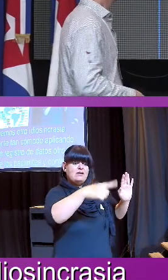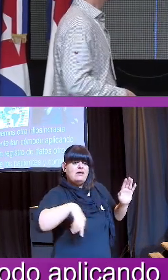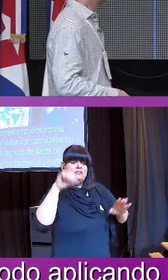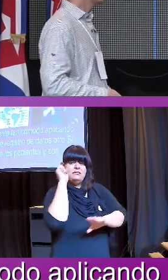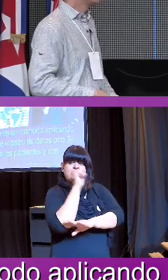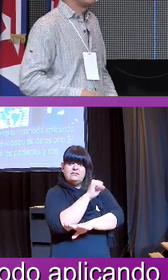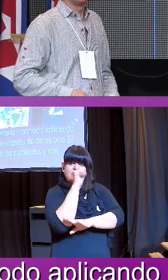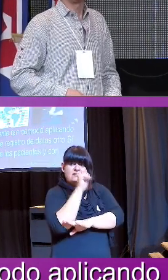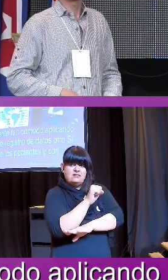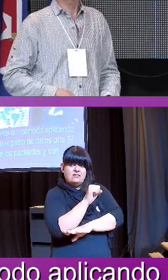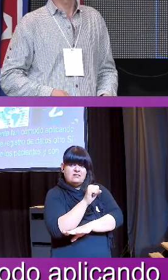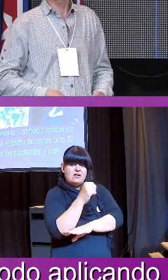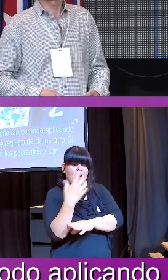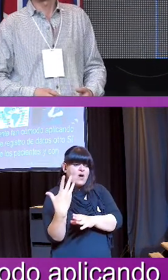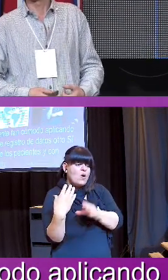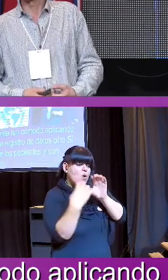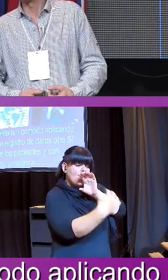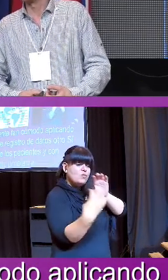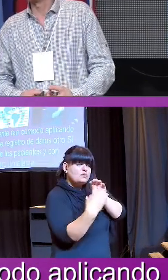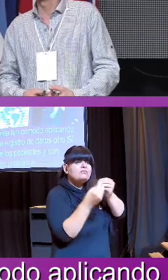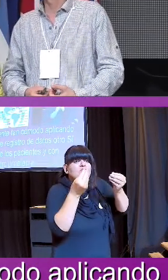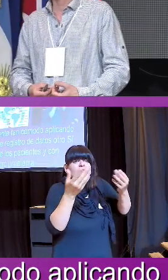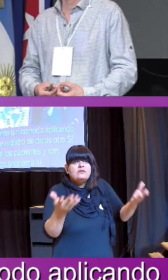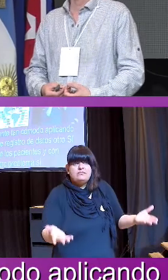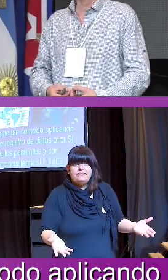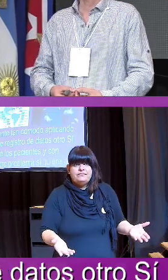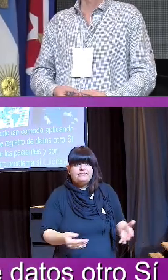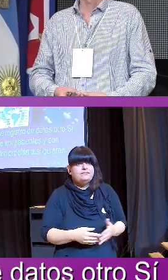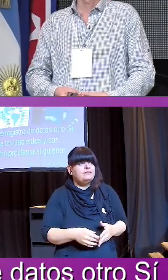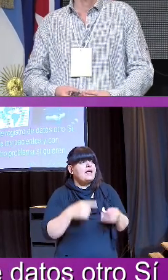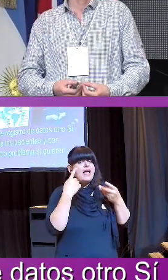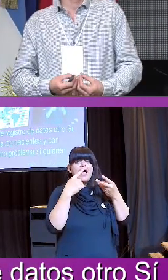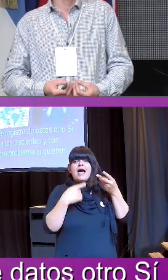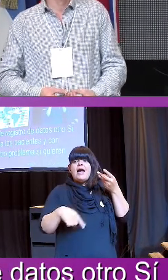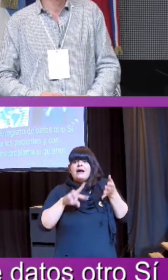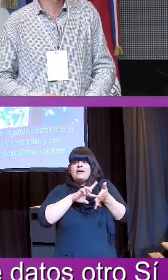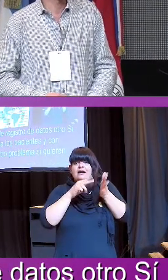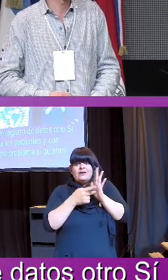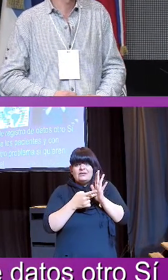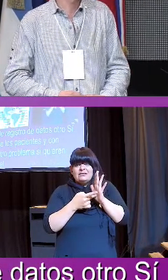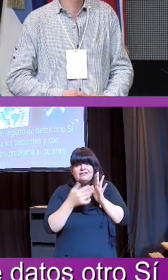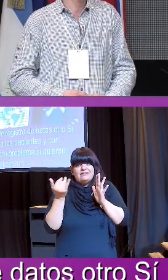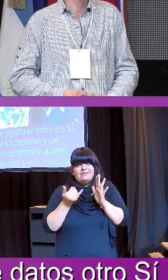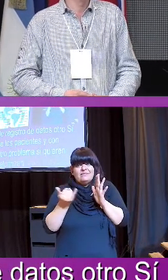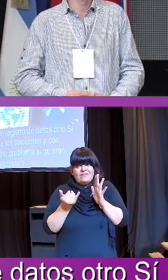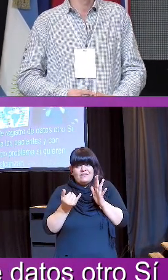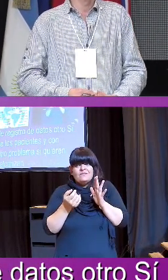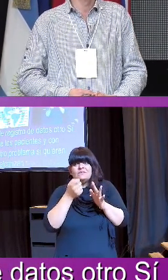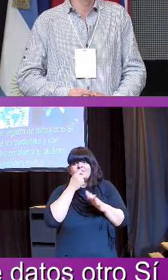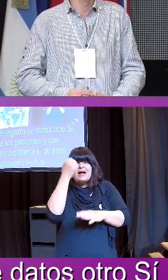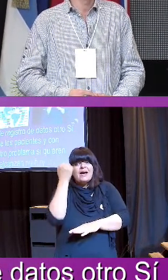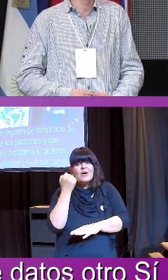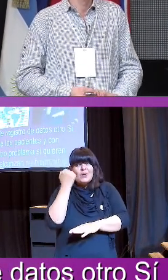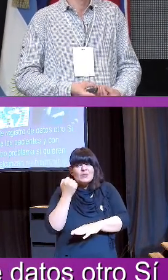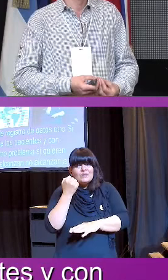locales es igual. Y hay otro problema, si quieren, otra característica. Los recursos no alcanzan, ¿sí? No alcanzan. Hay